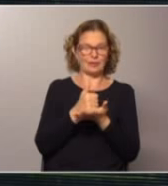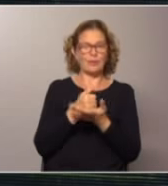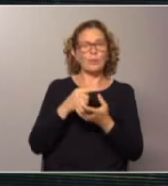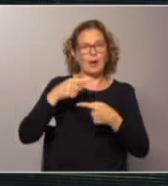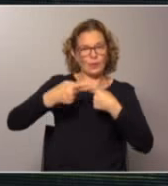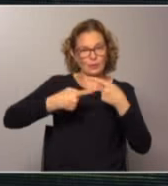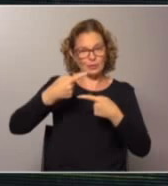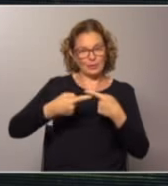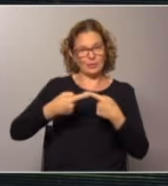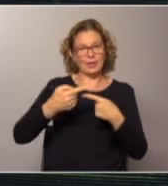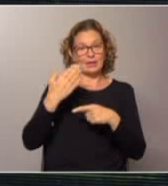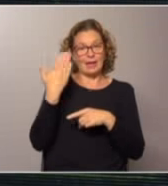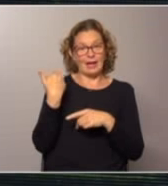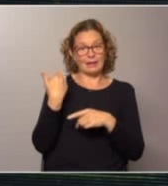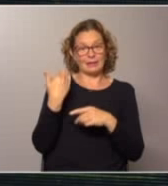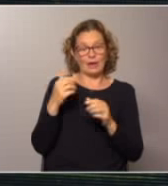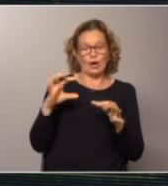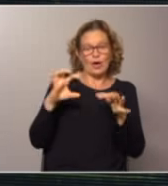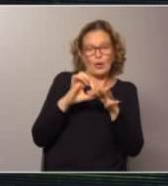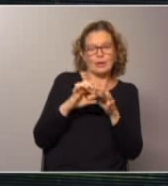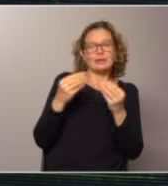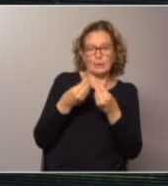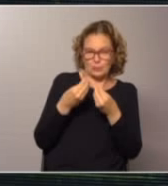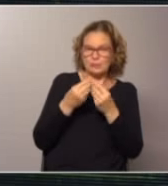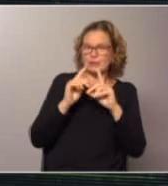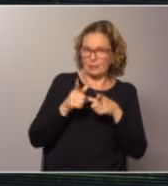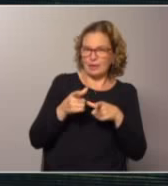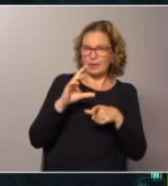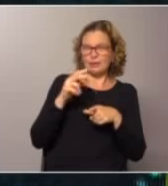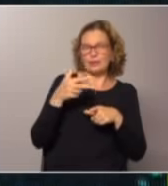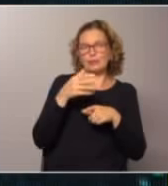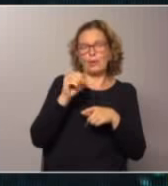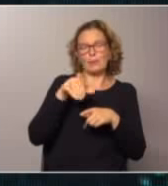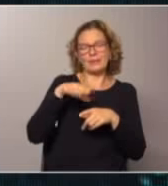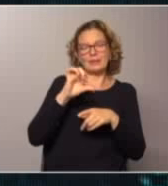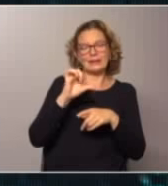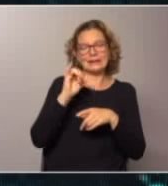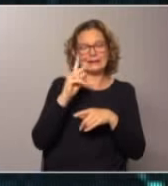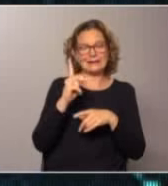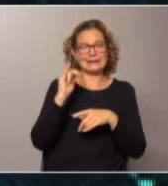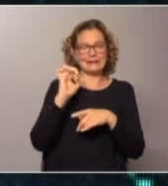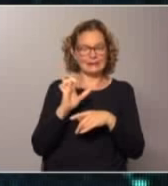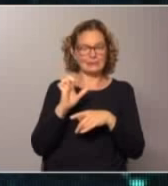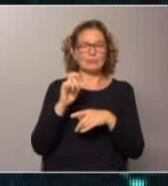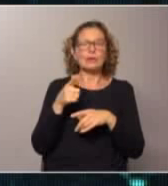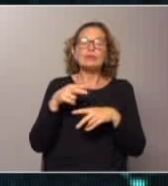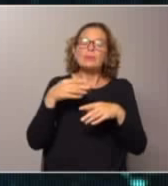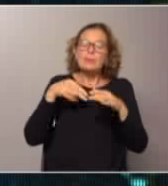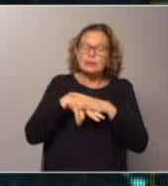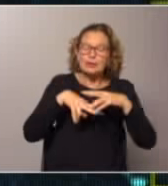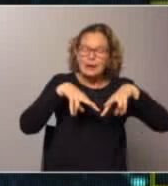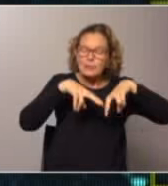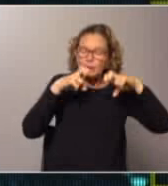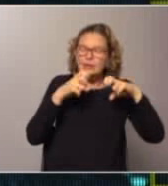continuidad de lo de chomsky que conecta mucho con él exactamente antes de meternos en el análisis político